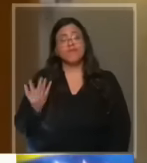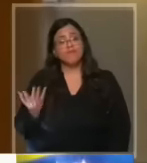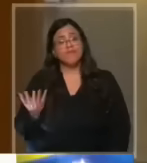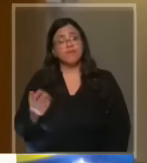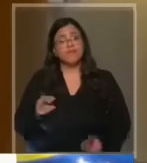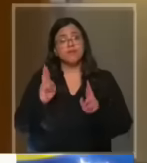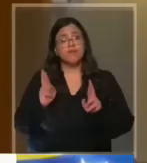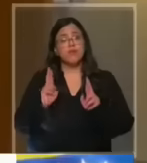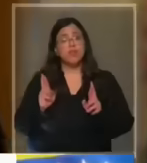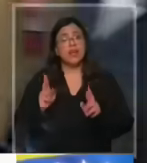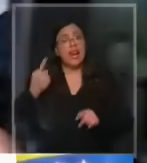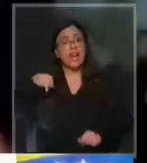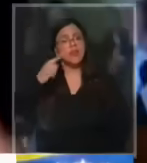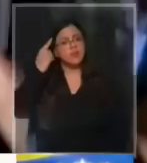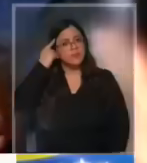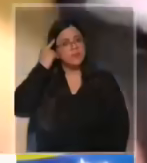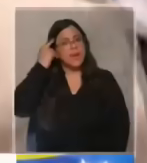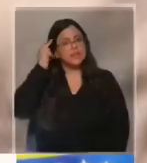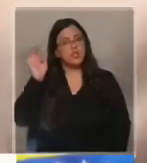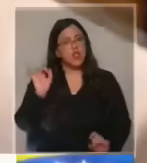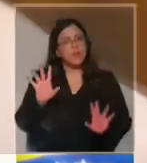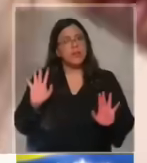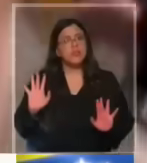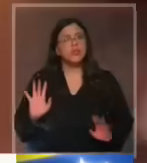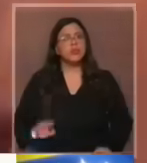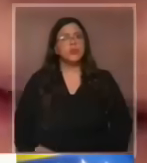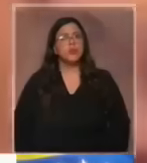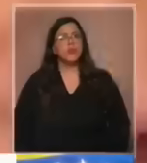ojalá se ubiquen un poco más nomás. Eso nomás.